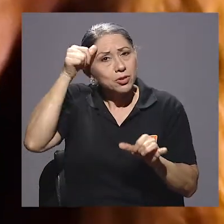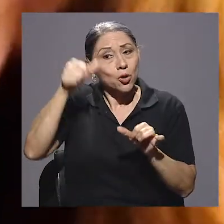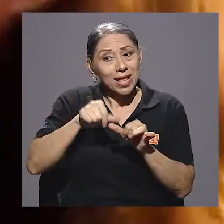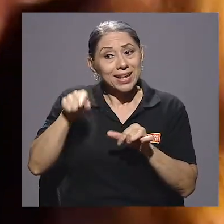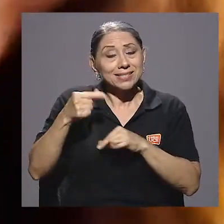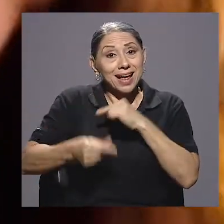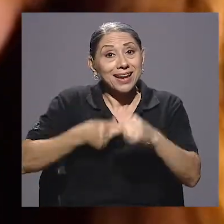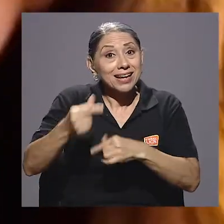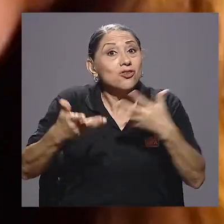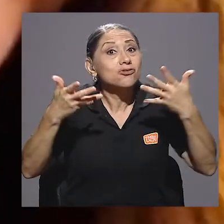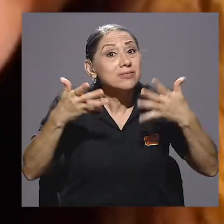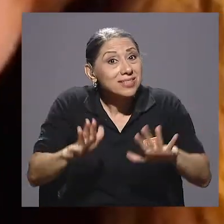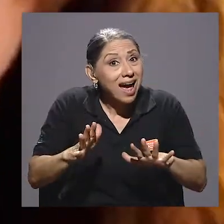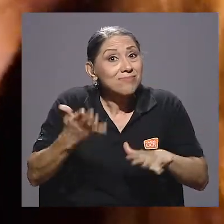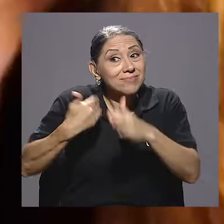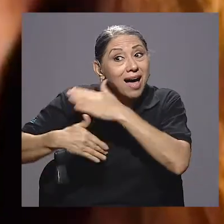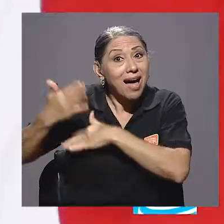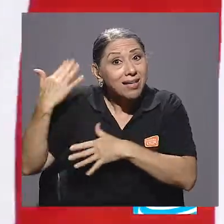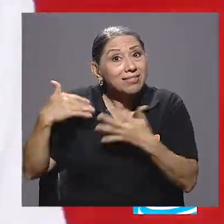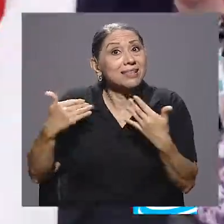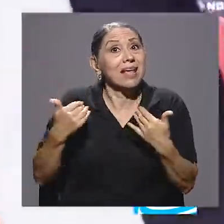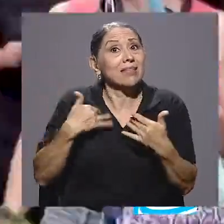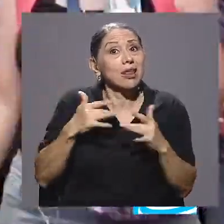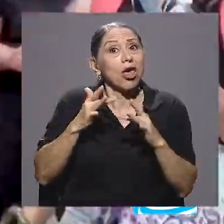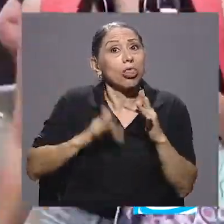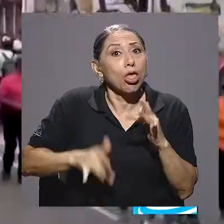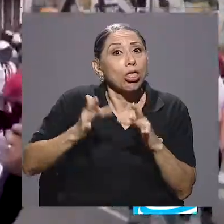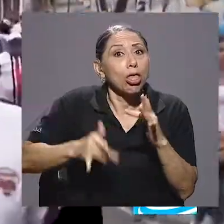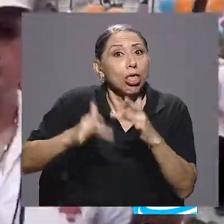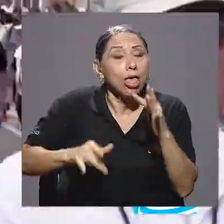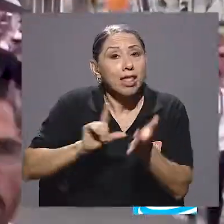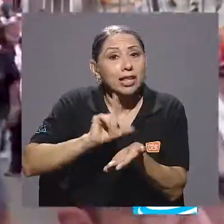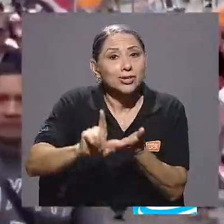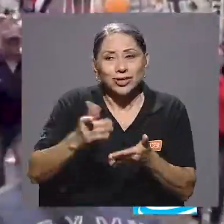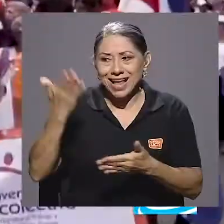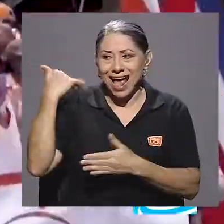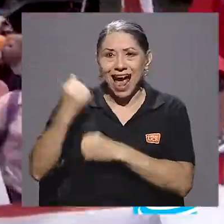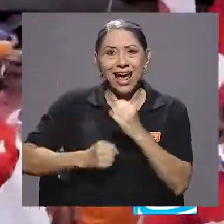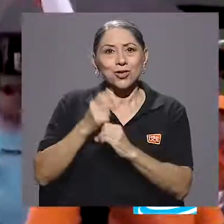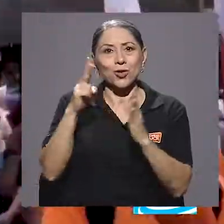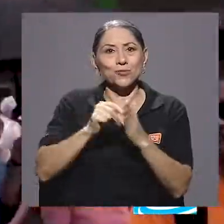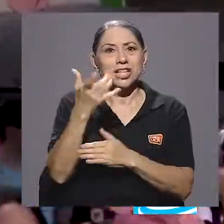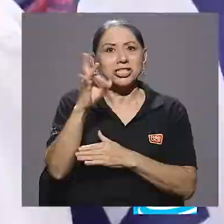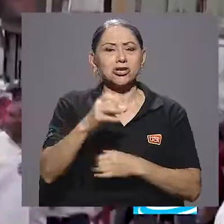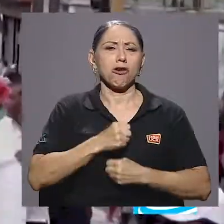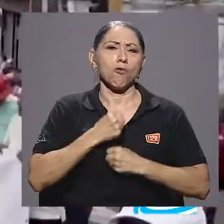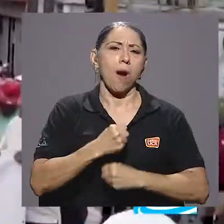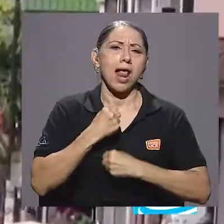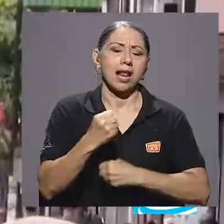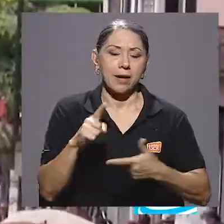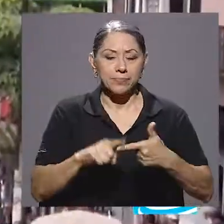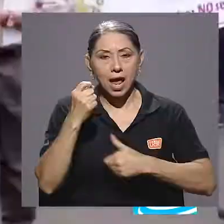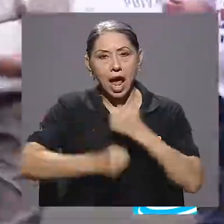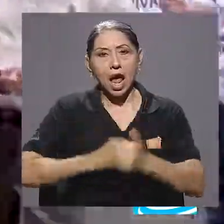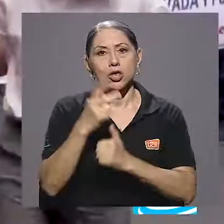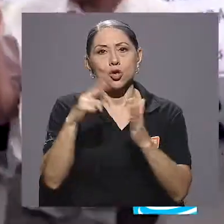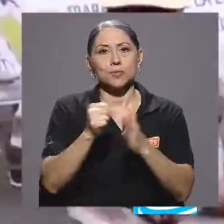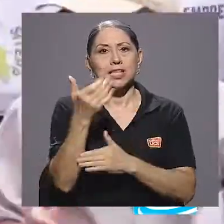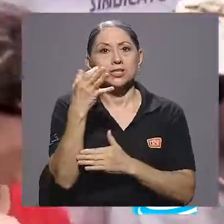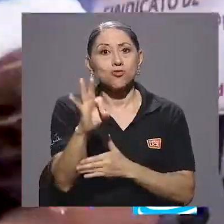una generación que ya ha tenido una discontinuidad importante de elecciones, el 2018 con la huelga, el 2019 con la salida del